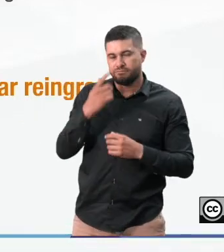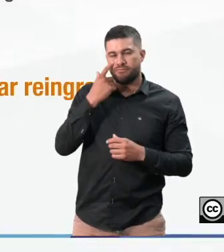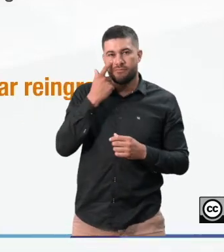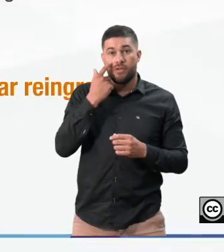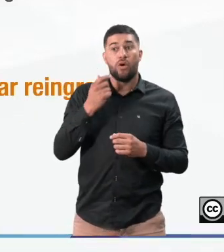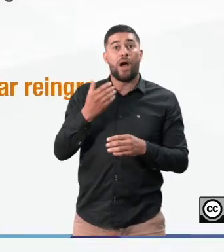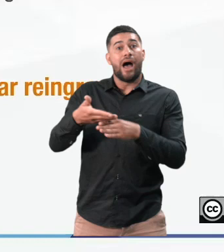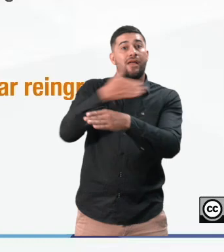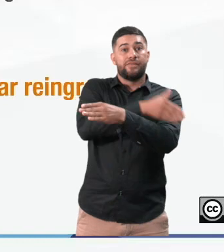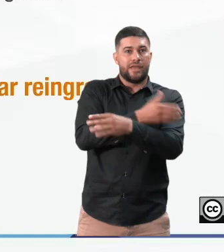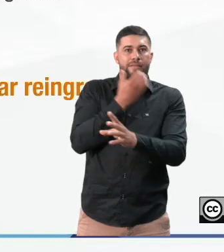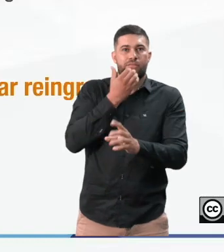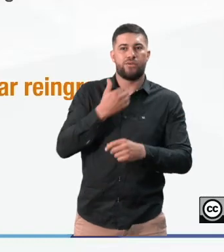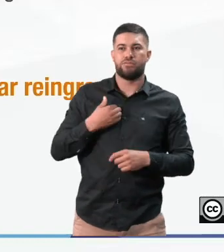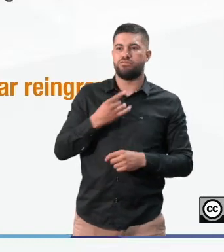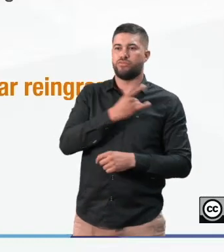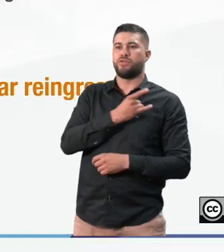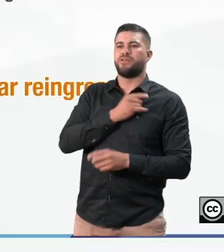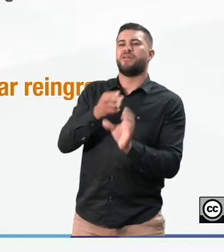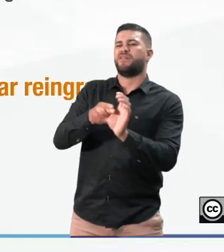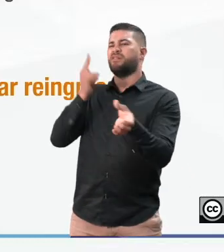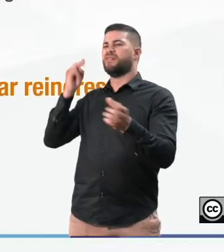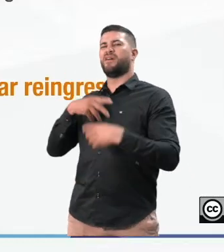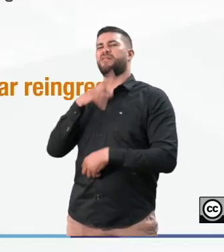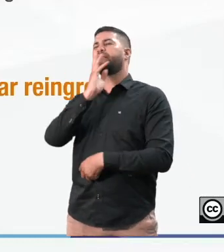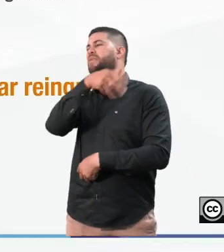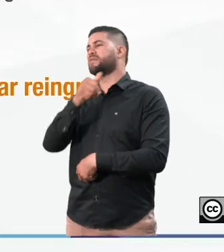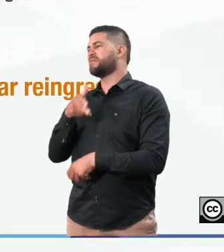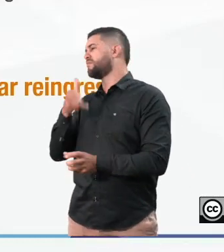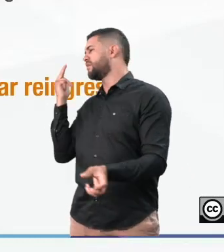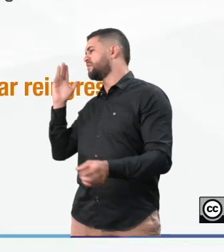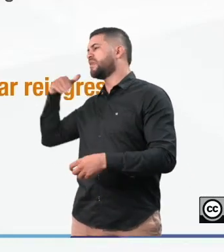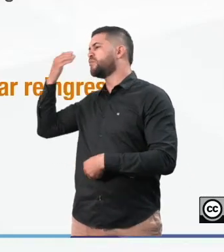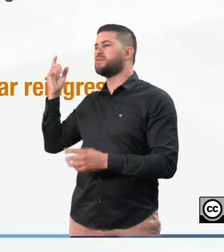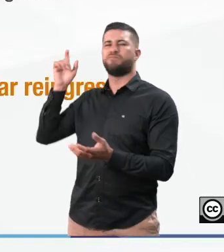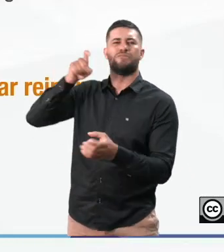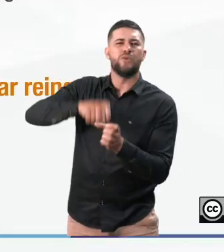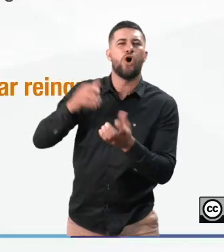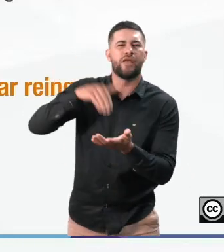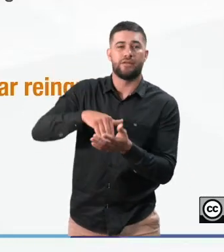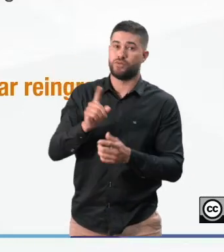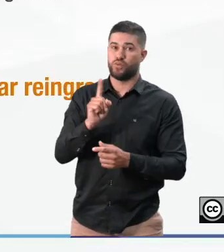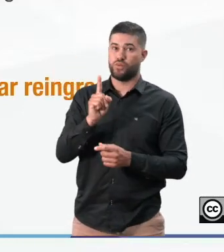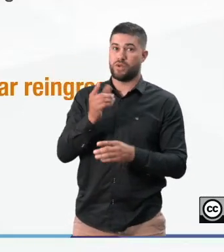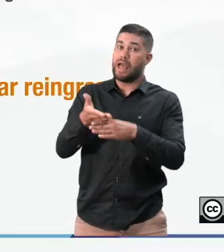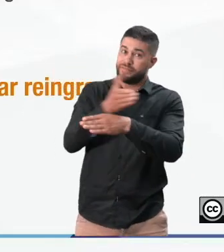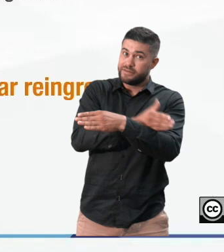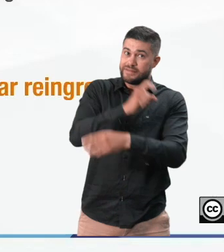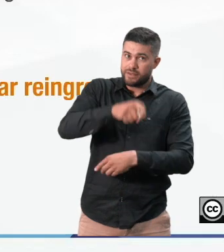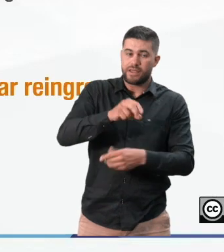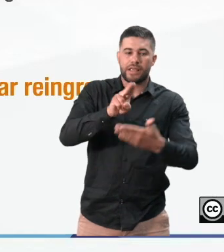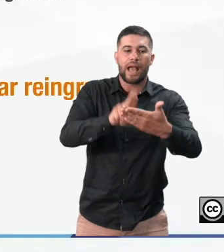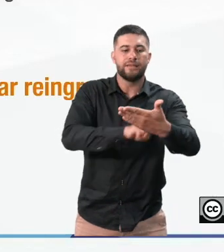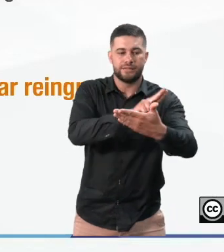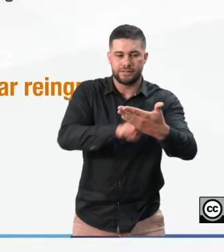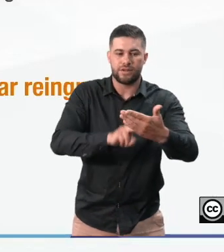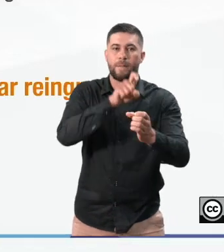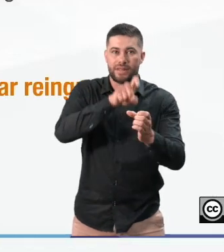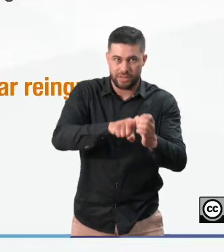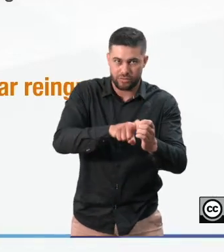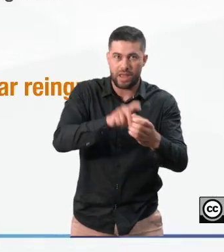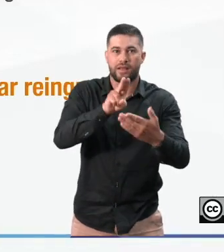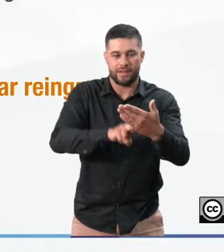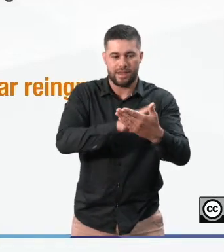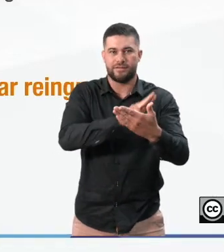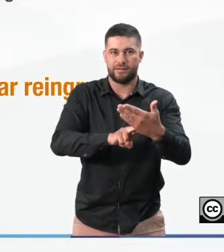reingrese debe acogerse al plan de estudios vigente al momento de su reingreso. Un estudiante con sanción académica